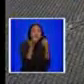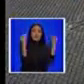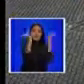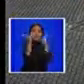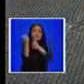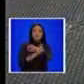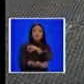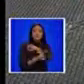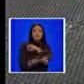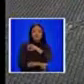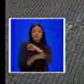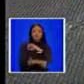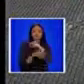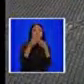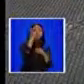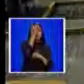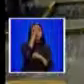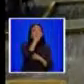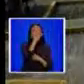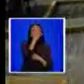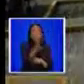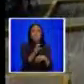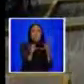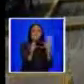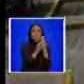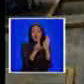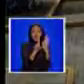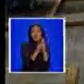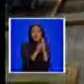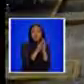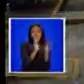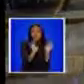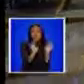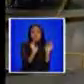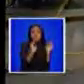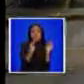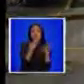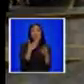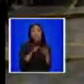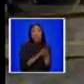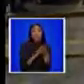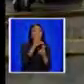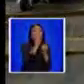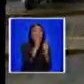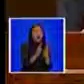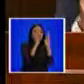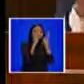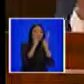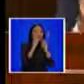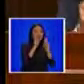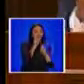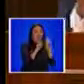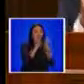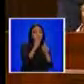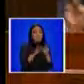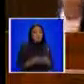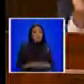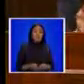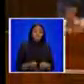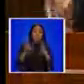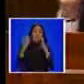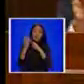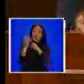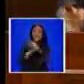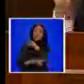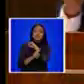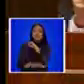las operadoras por incumplimientos, entre otros, no atender a los reclamos de sus usuarios. Se prevé sanciones de